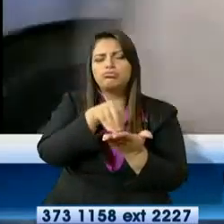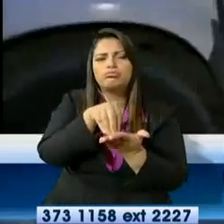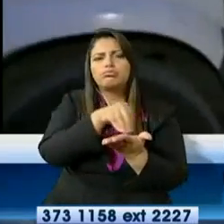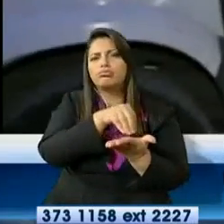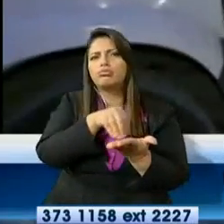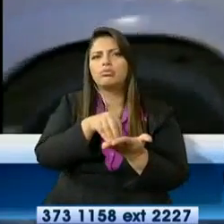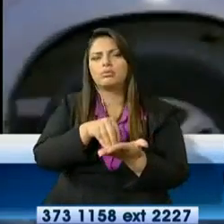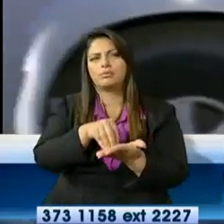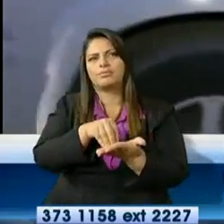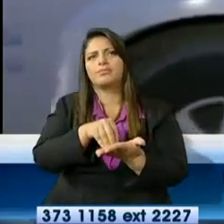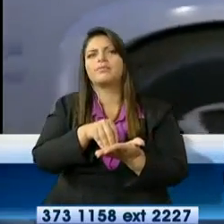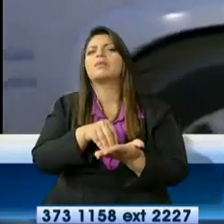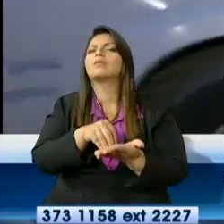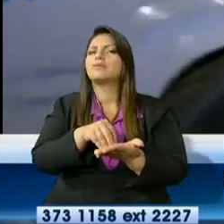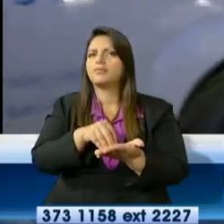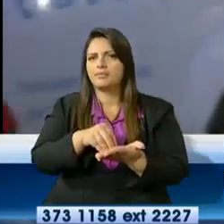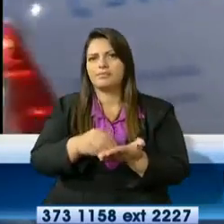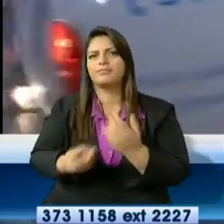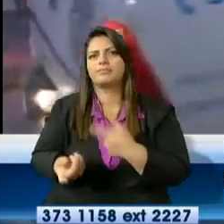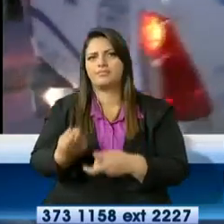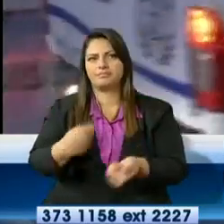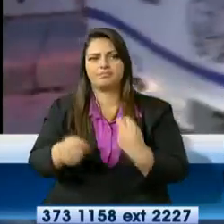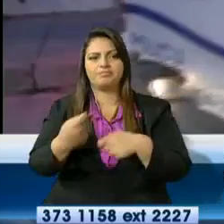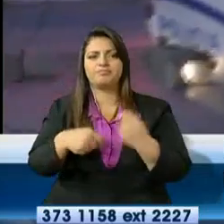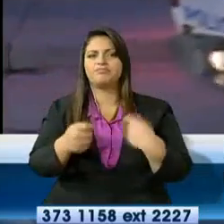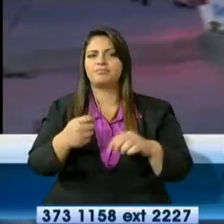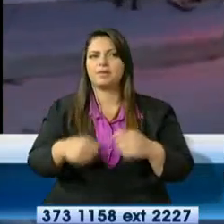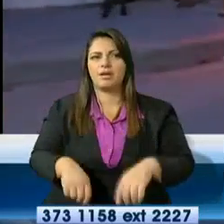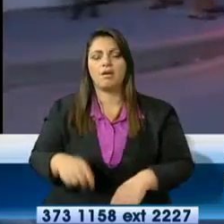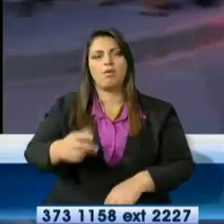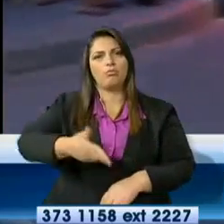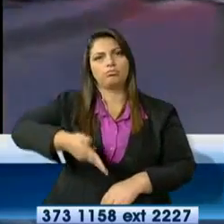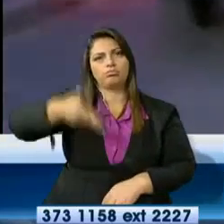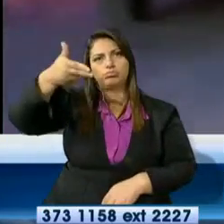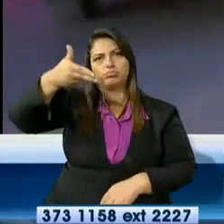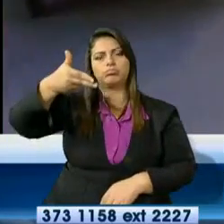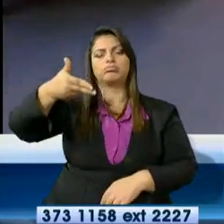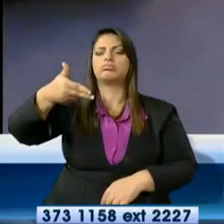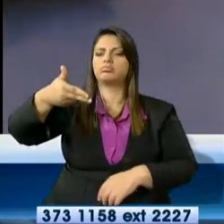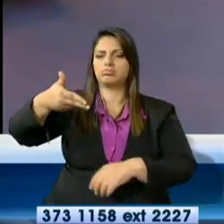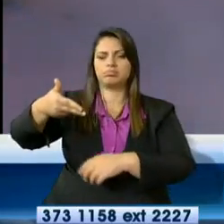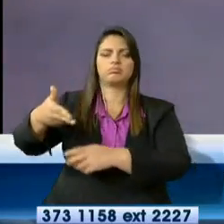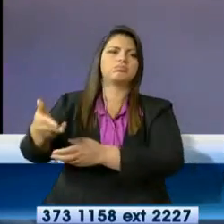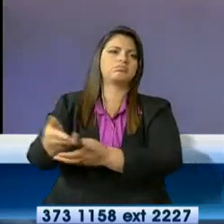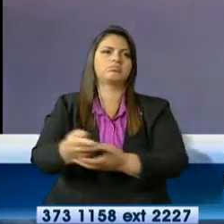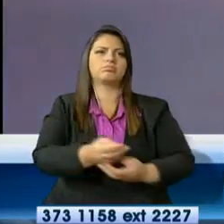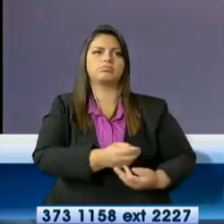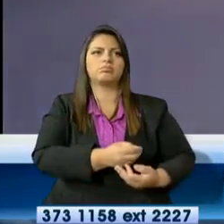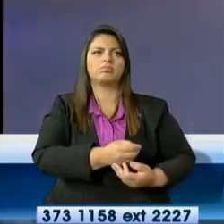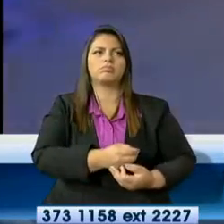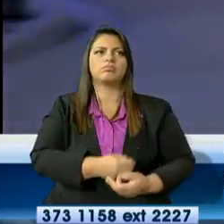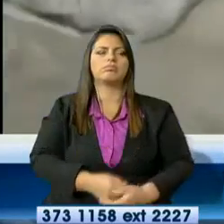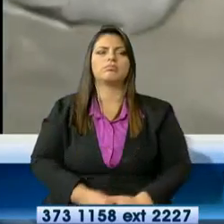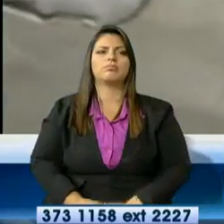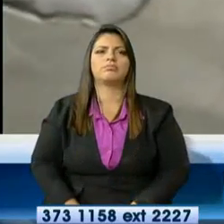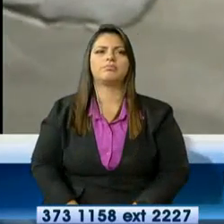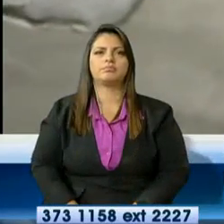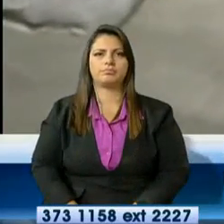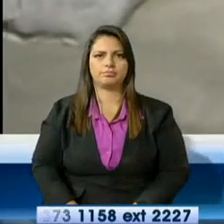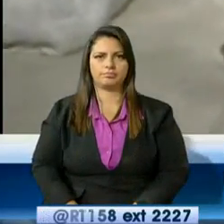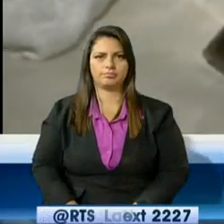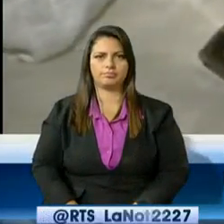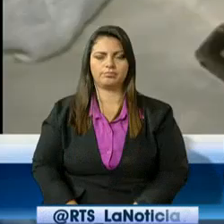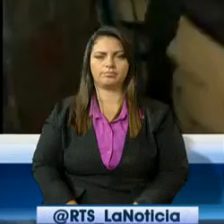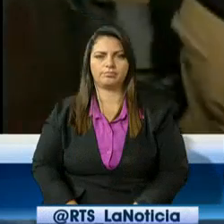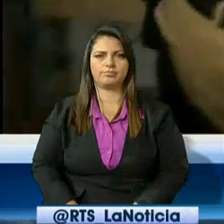listas para la distribución. Además de eso, se encontró un arma de fuego, pistola, con la respectiva alimentadora. De acuerdo con